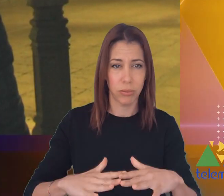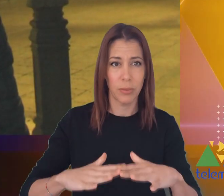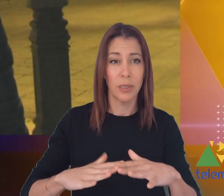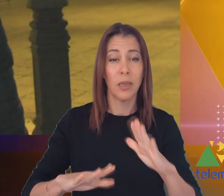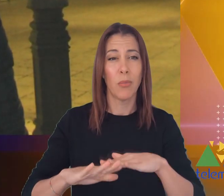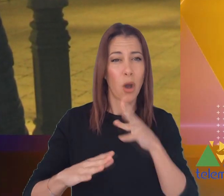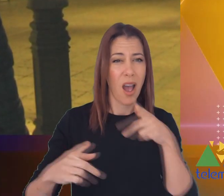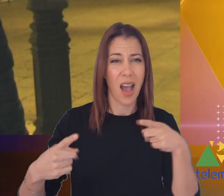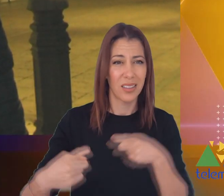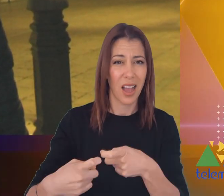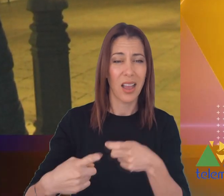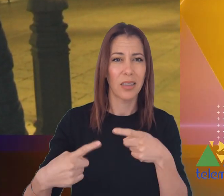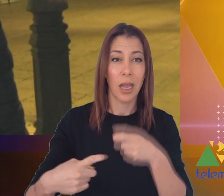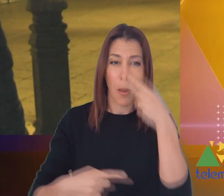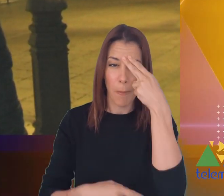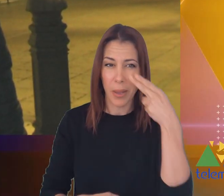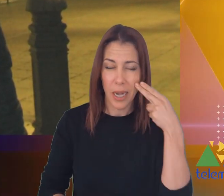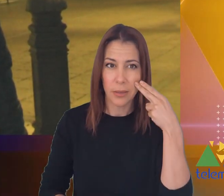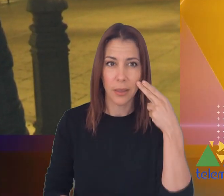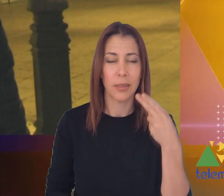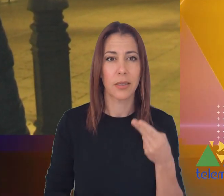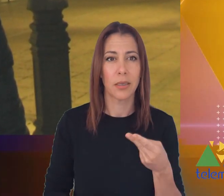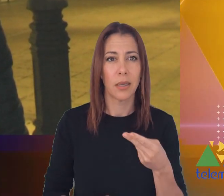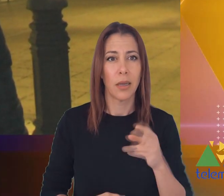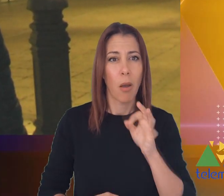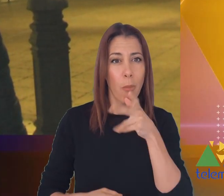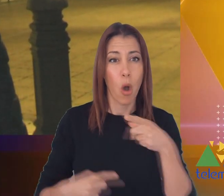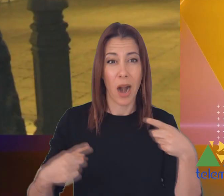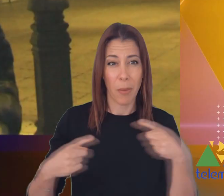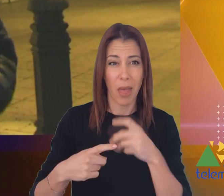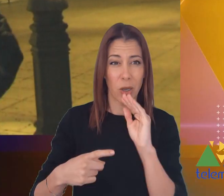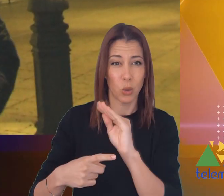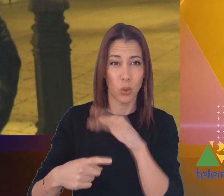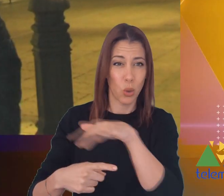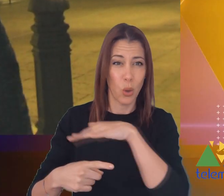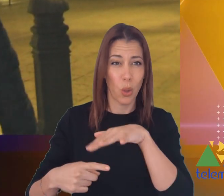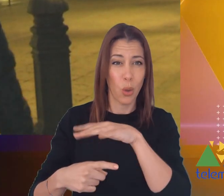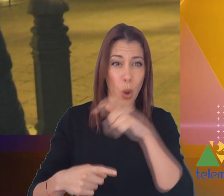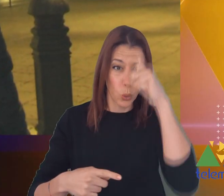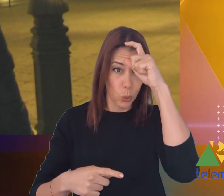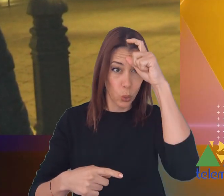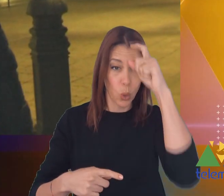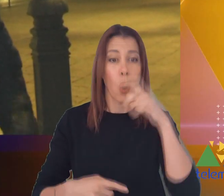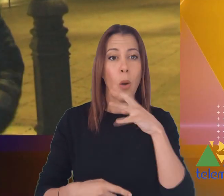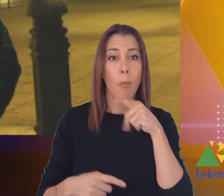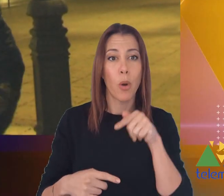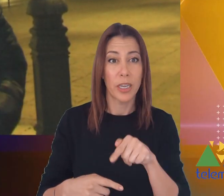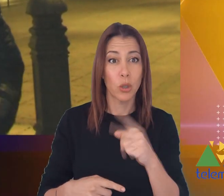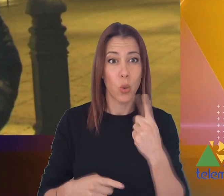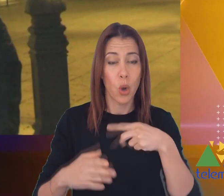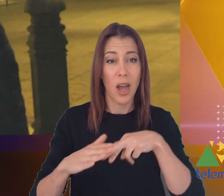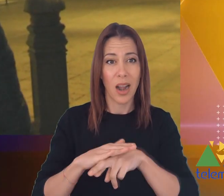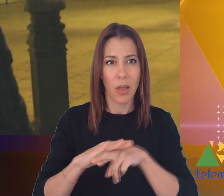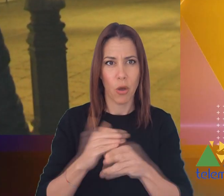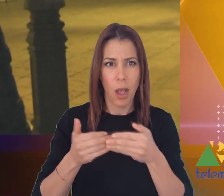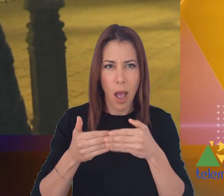ante un ataque de piratas de la Armada turca. Uno de los regidores abrió